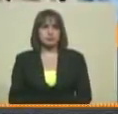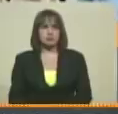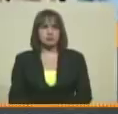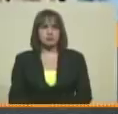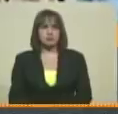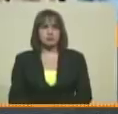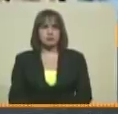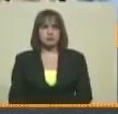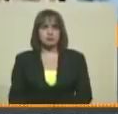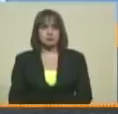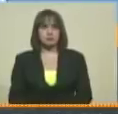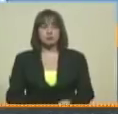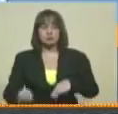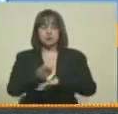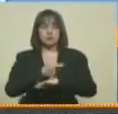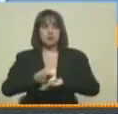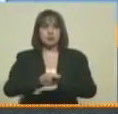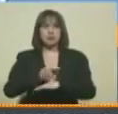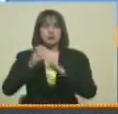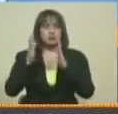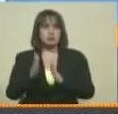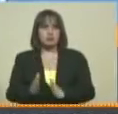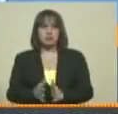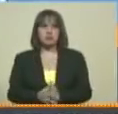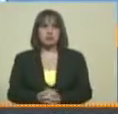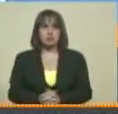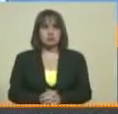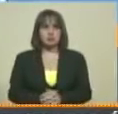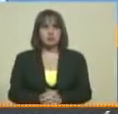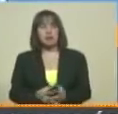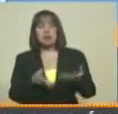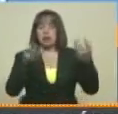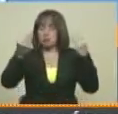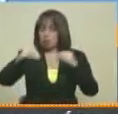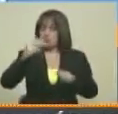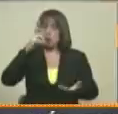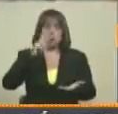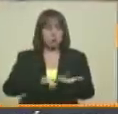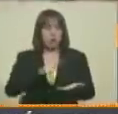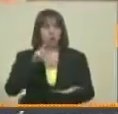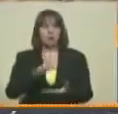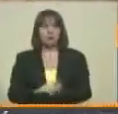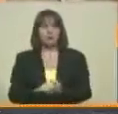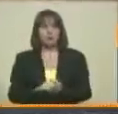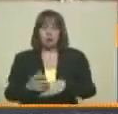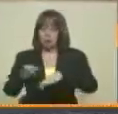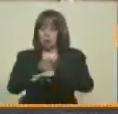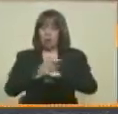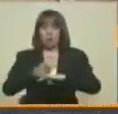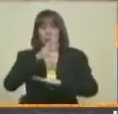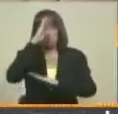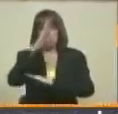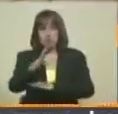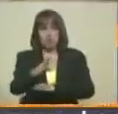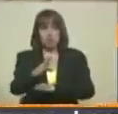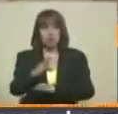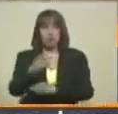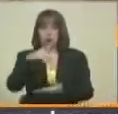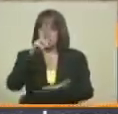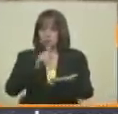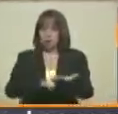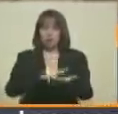Un gobierno directo, de acuerdo, aprobado. Un gobierno comunero, de